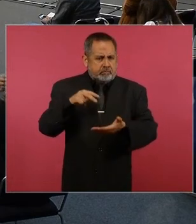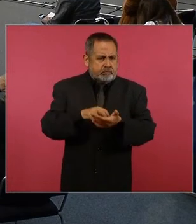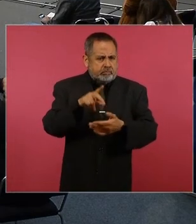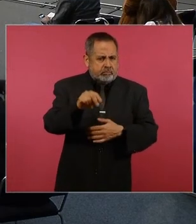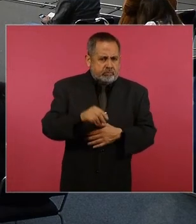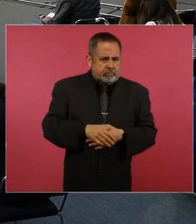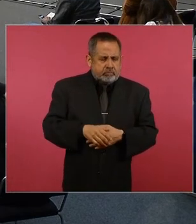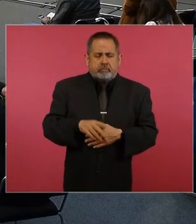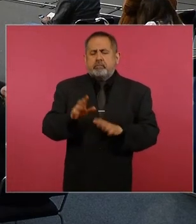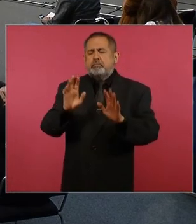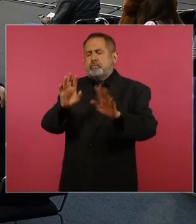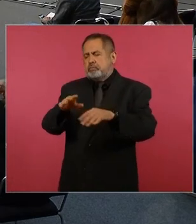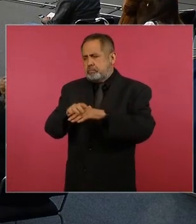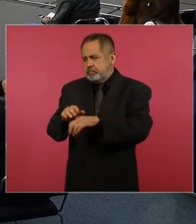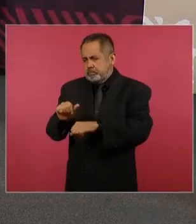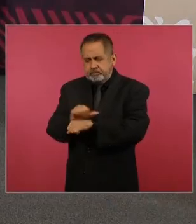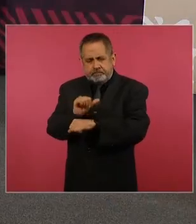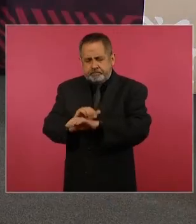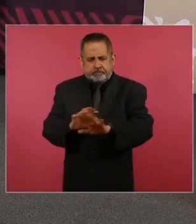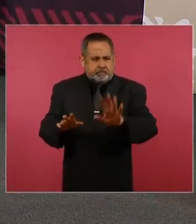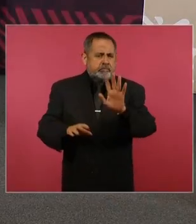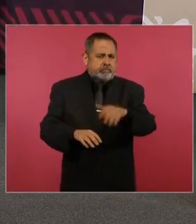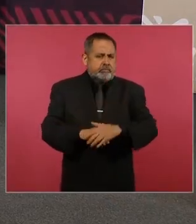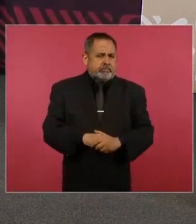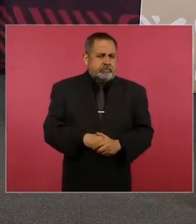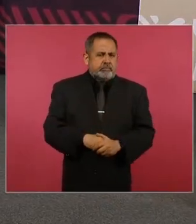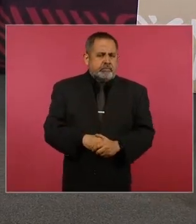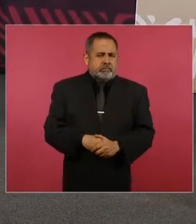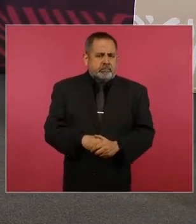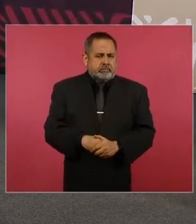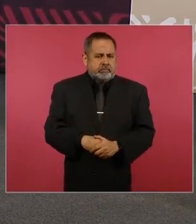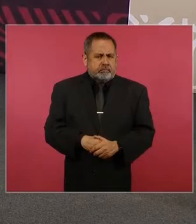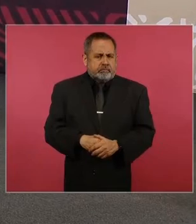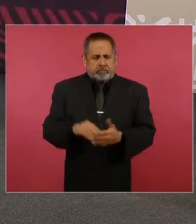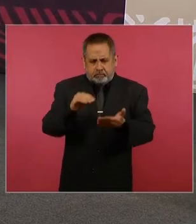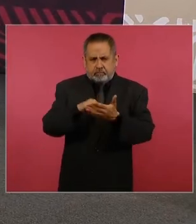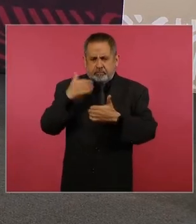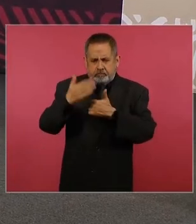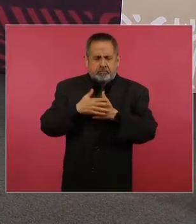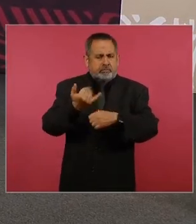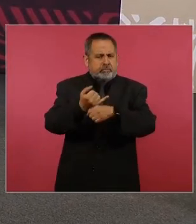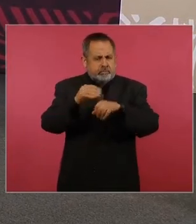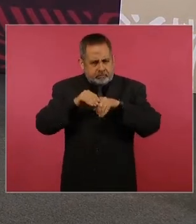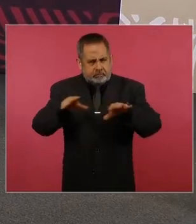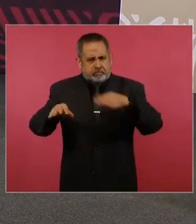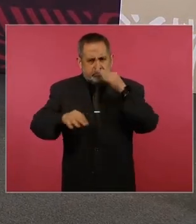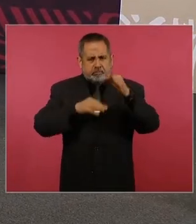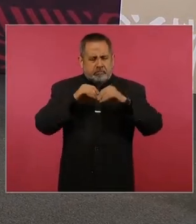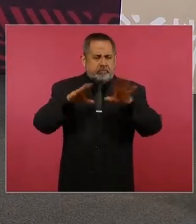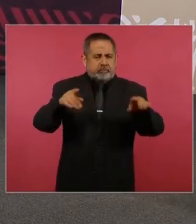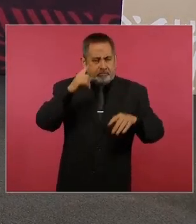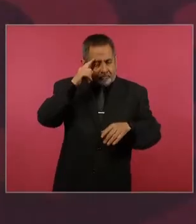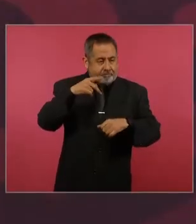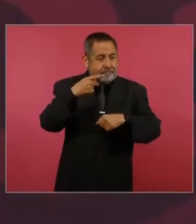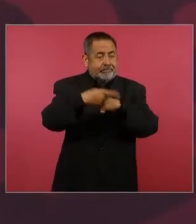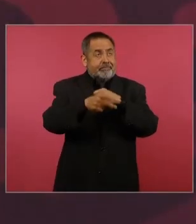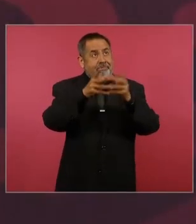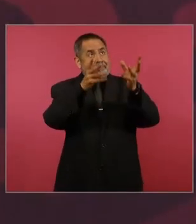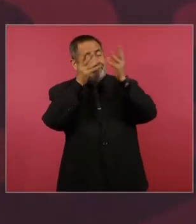Solo los autos. Ah, bueno, sí. Se va a seguir informando para evitar daños.